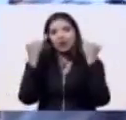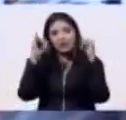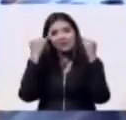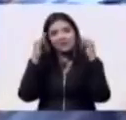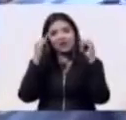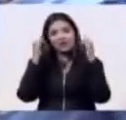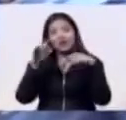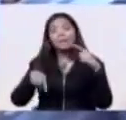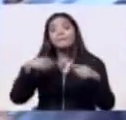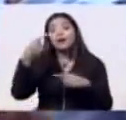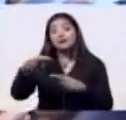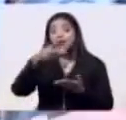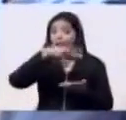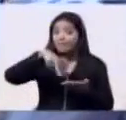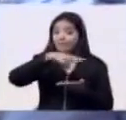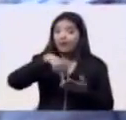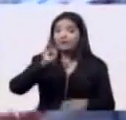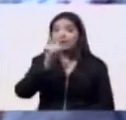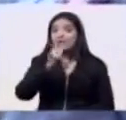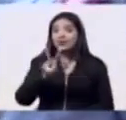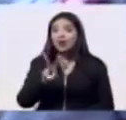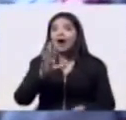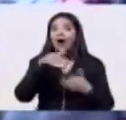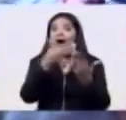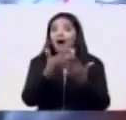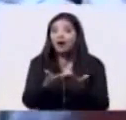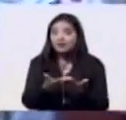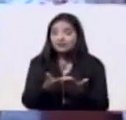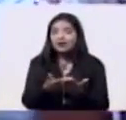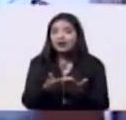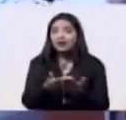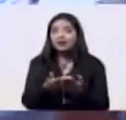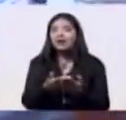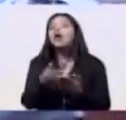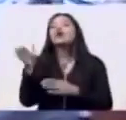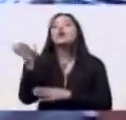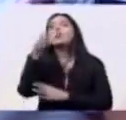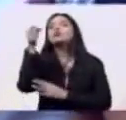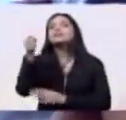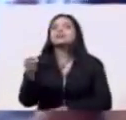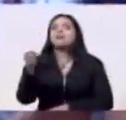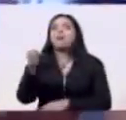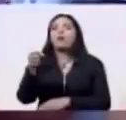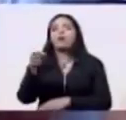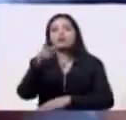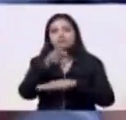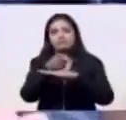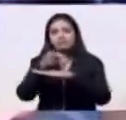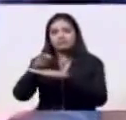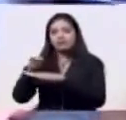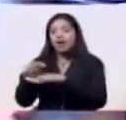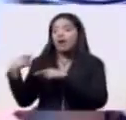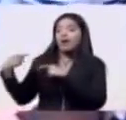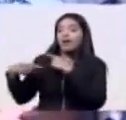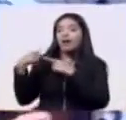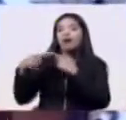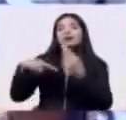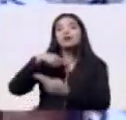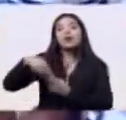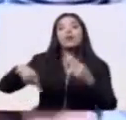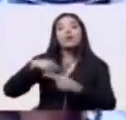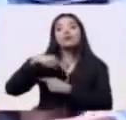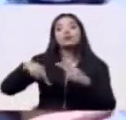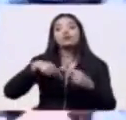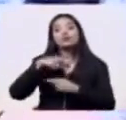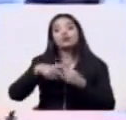día de mañana de Plaza Venezuela, los motolitos. Ella habló sobre ese legado de César Rengifo cuando habló que la revolución